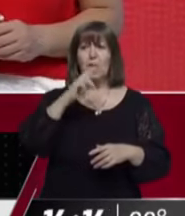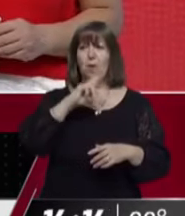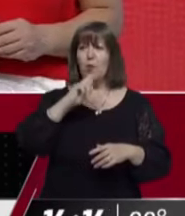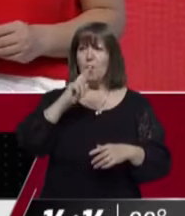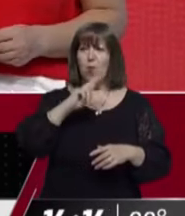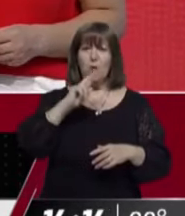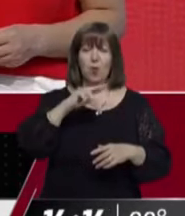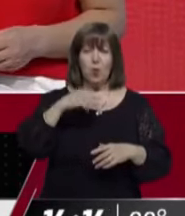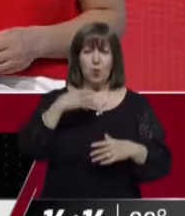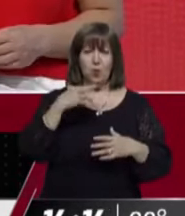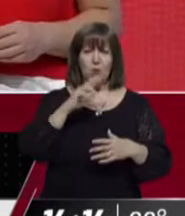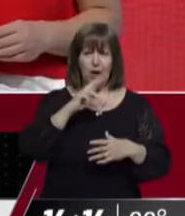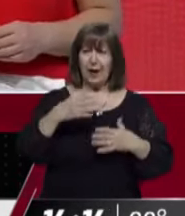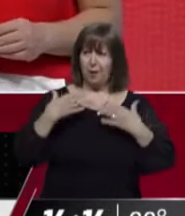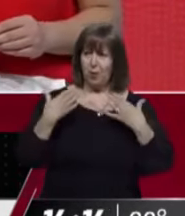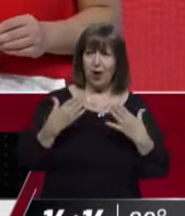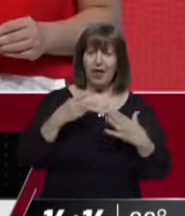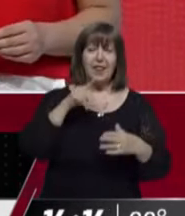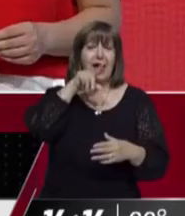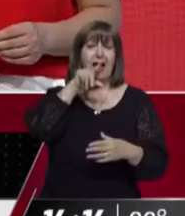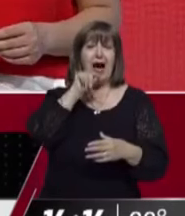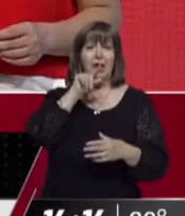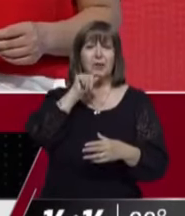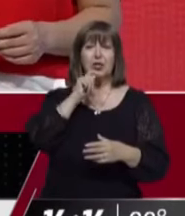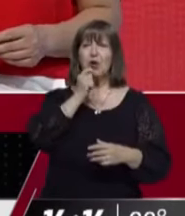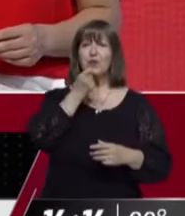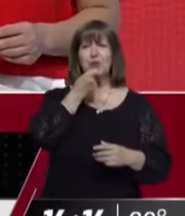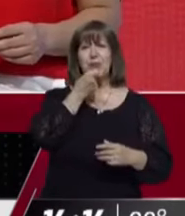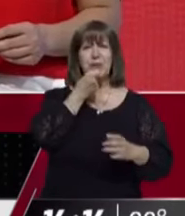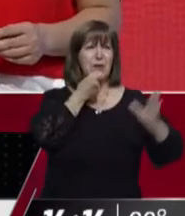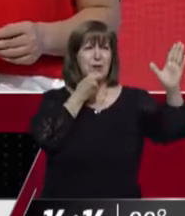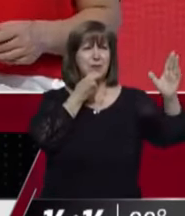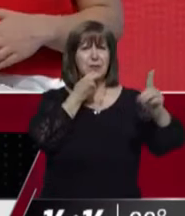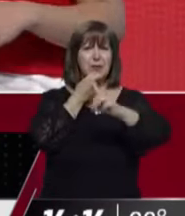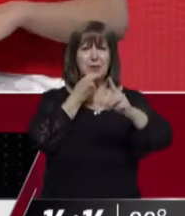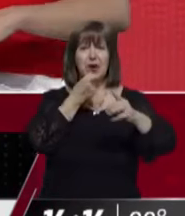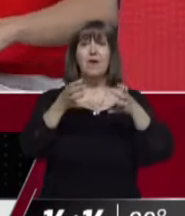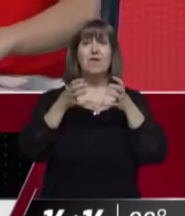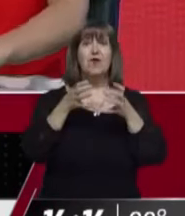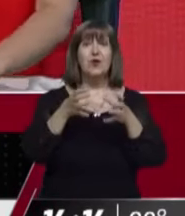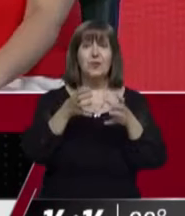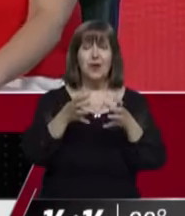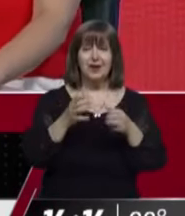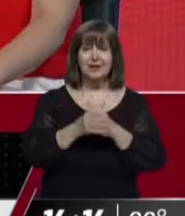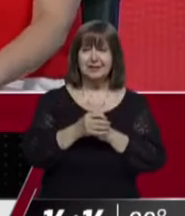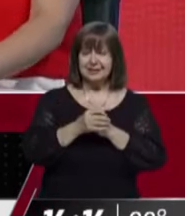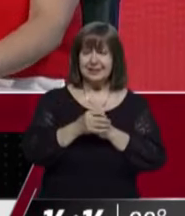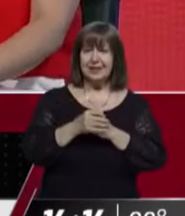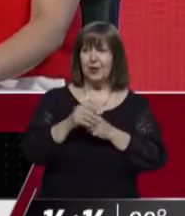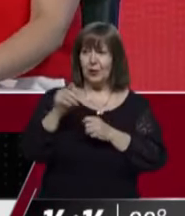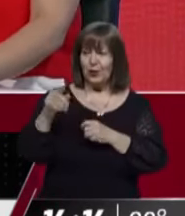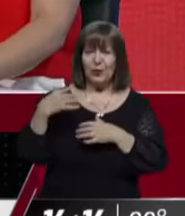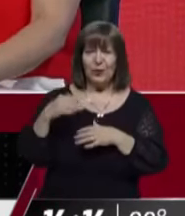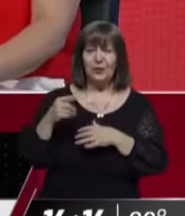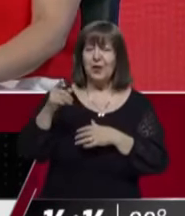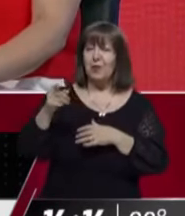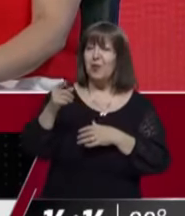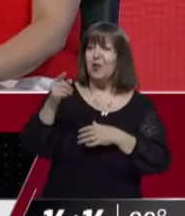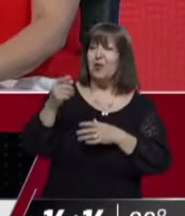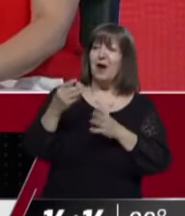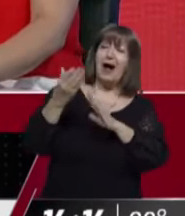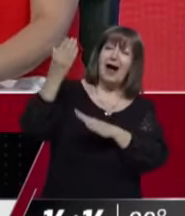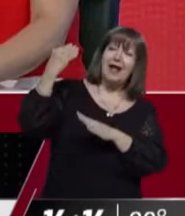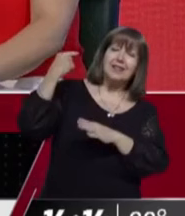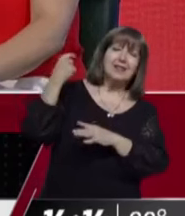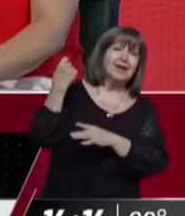mujer. Claro, que ahora el grupo sea más nutrido debe haber cambiado en algo las cosas, pero cuando empezaste, que eran tan